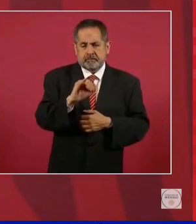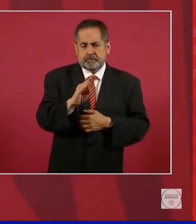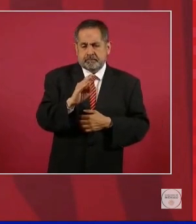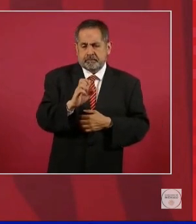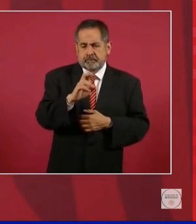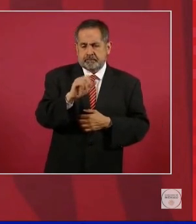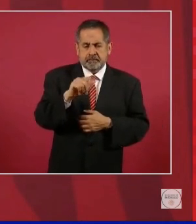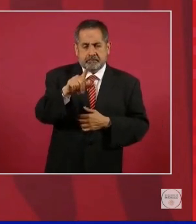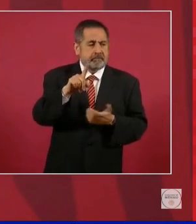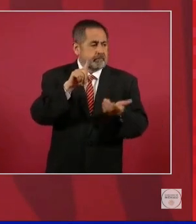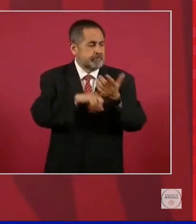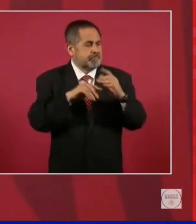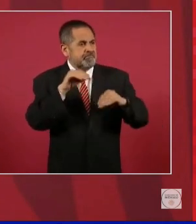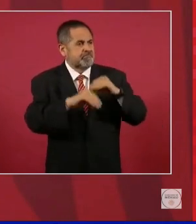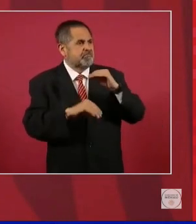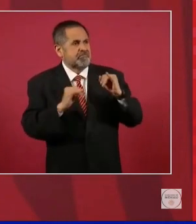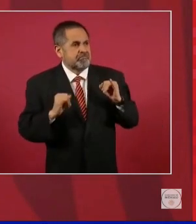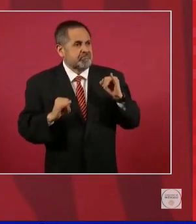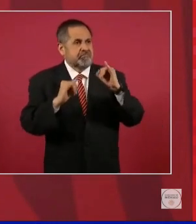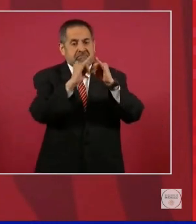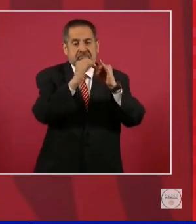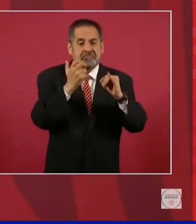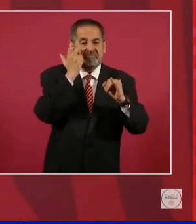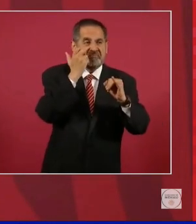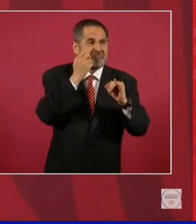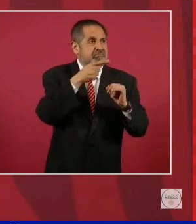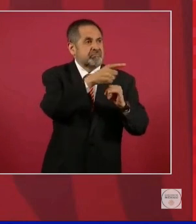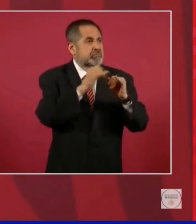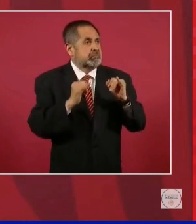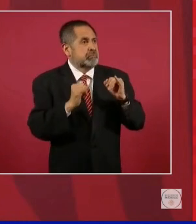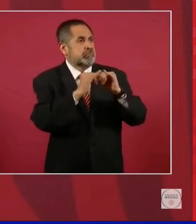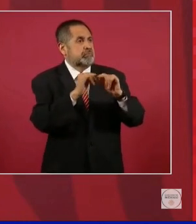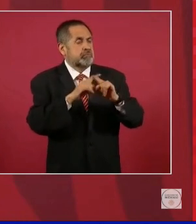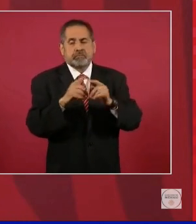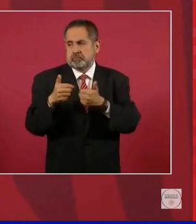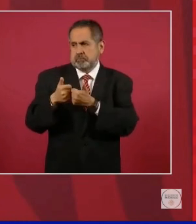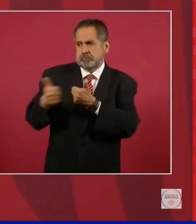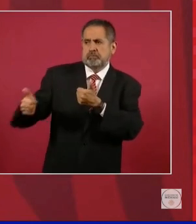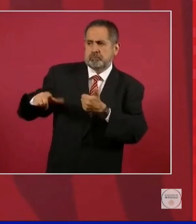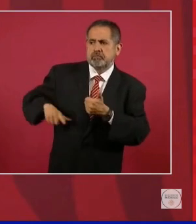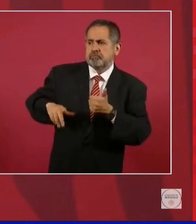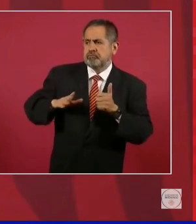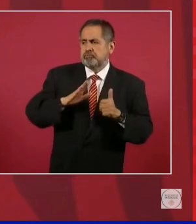este andamiaje de organismos autónomos,